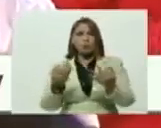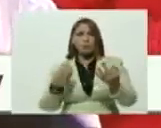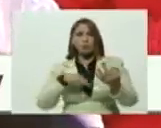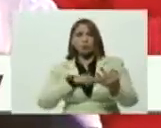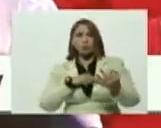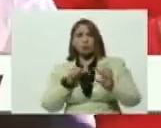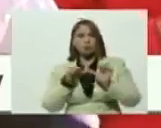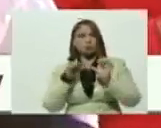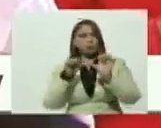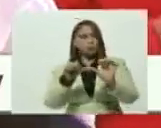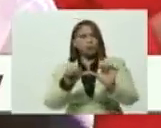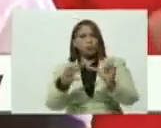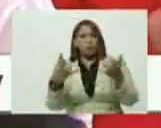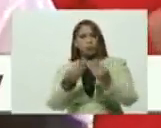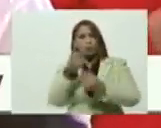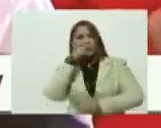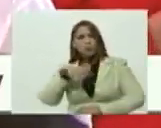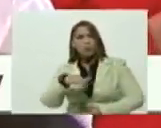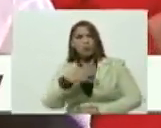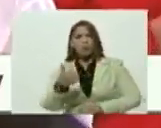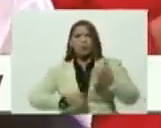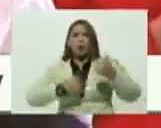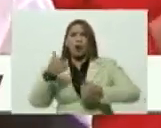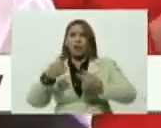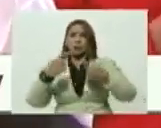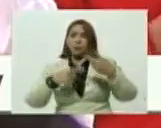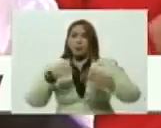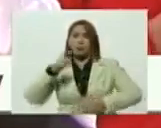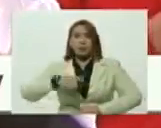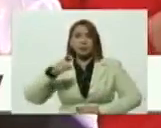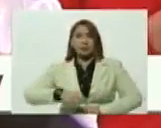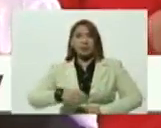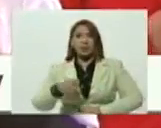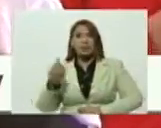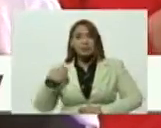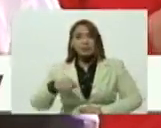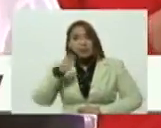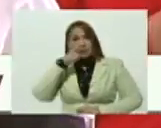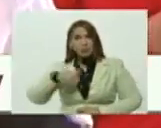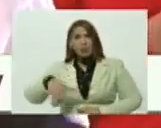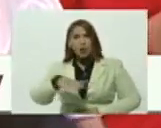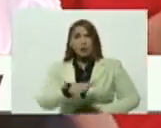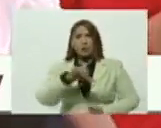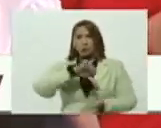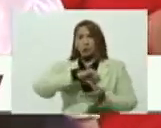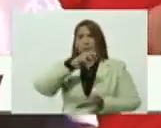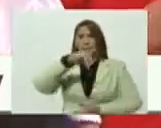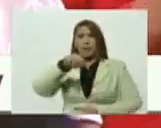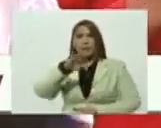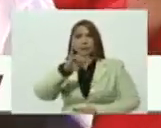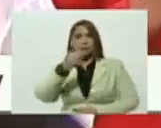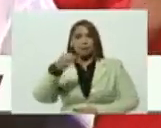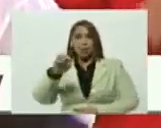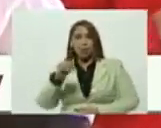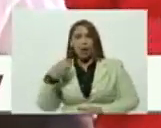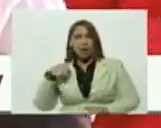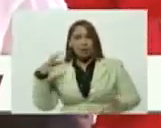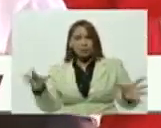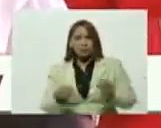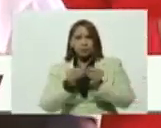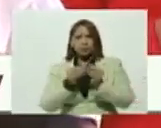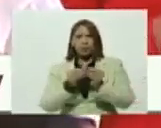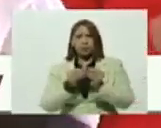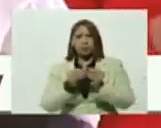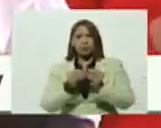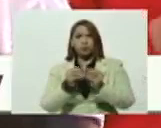ahí permanentemente trabajar en cuáles son las necesidades que tiene nuestro pueblo de Santiago Mariño. Así que desde acá, para resumir,